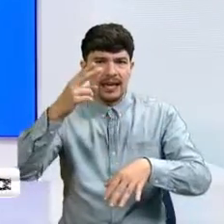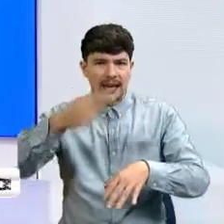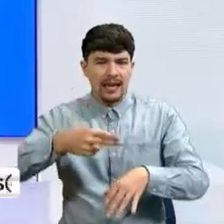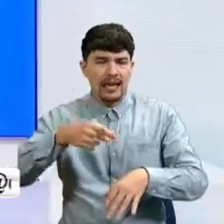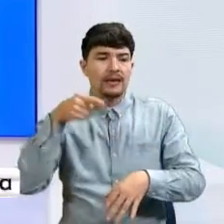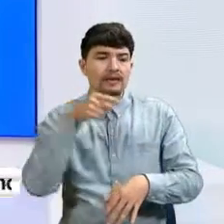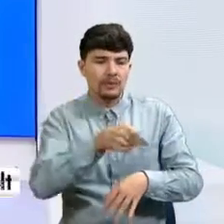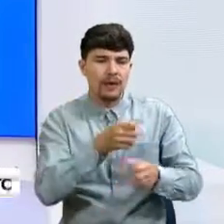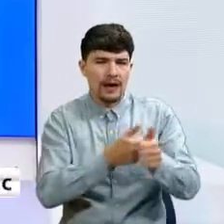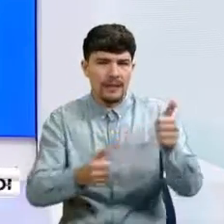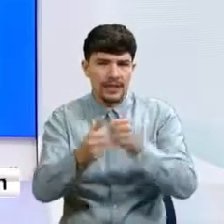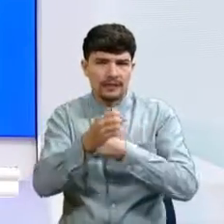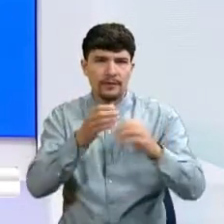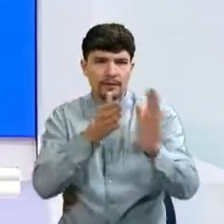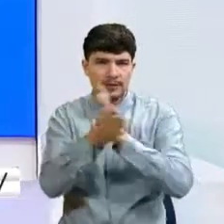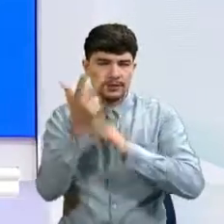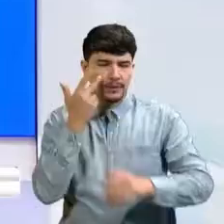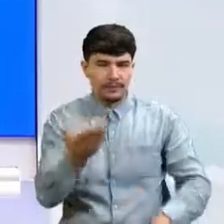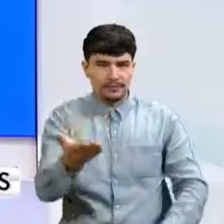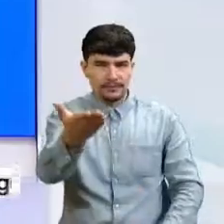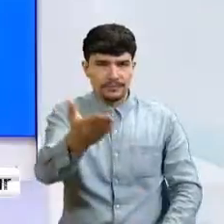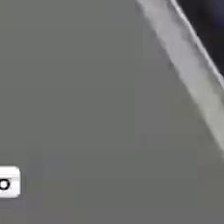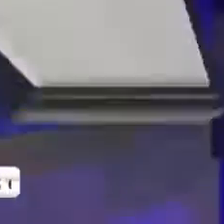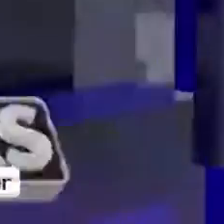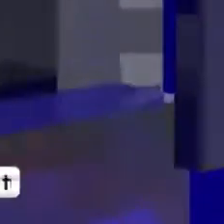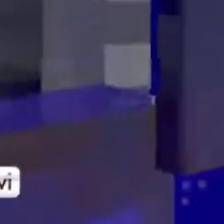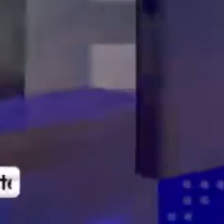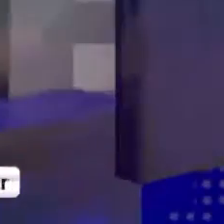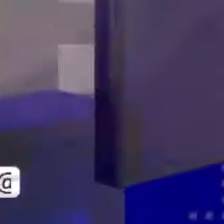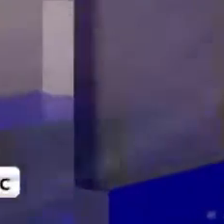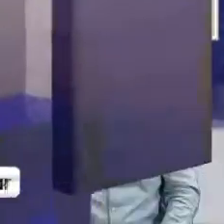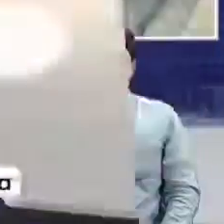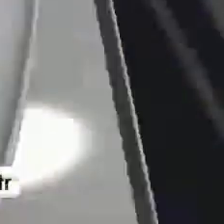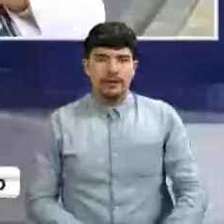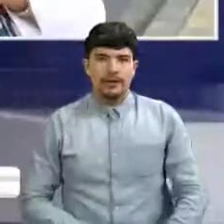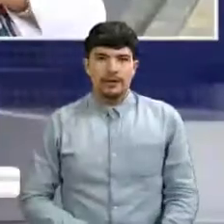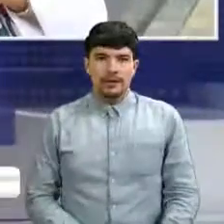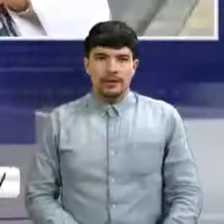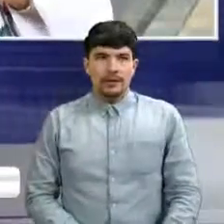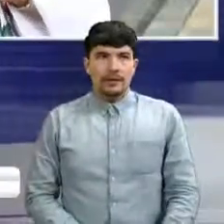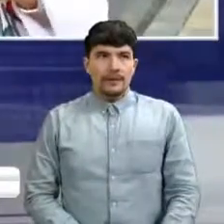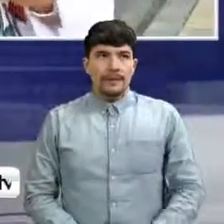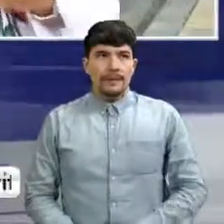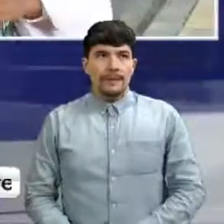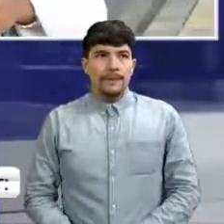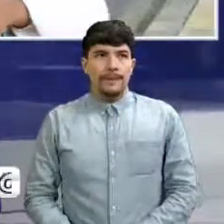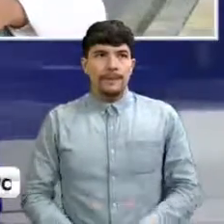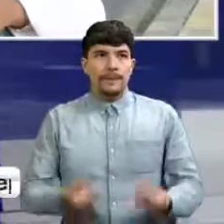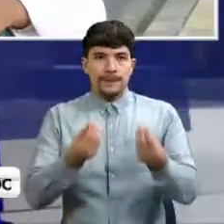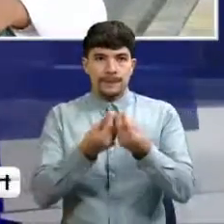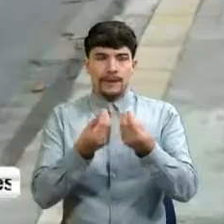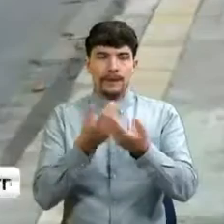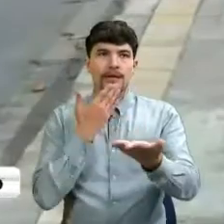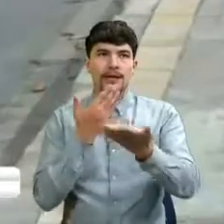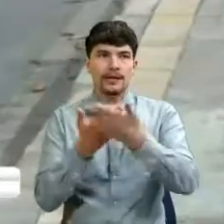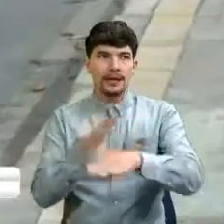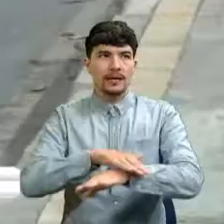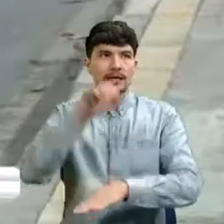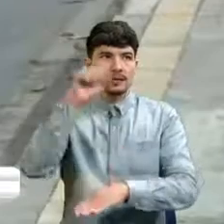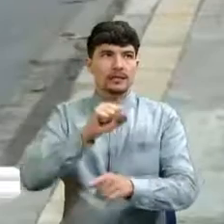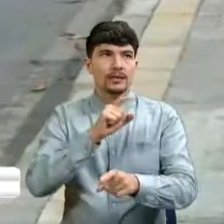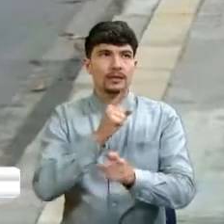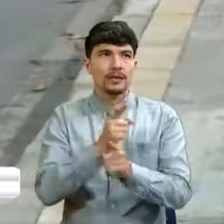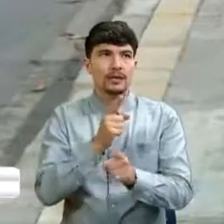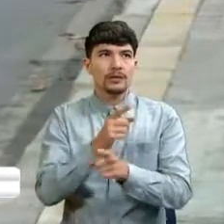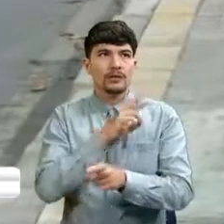en la ciudad de bucaramanga la tiene nuestra compañera karen sánchez karen buenas tardes compañeros son muy buenas tardes les